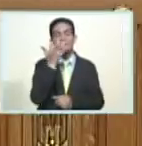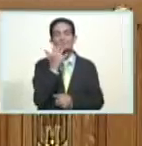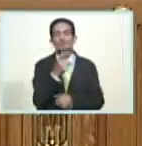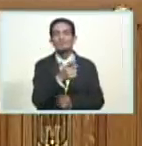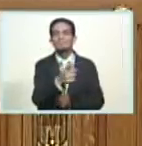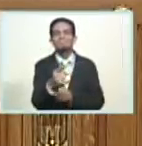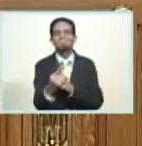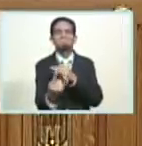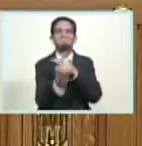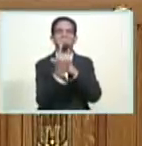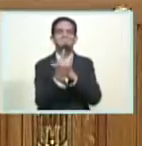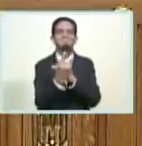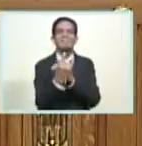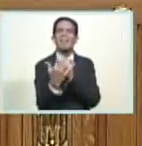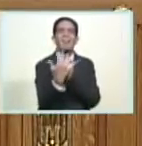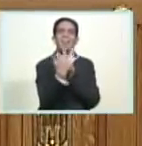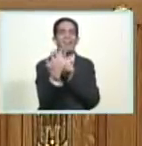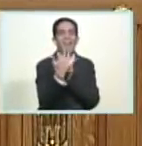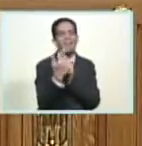coba.